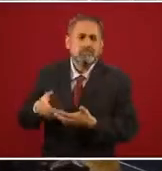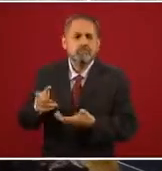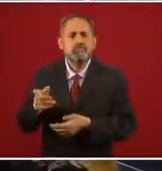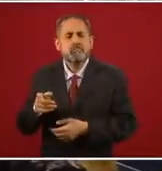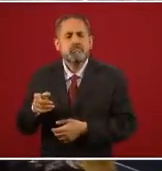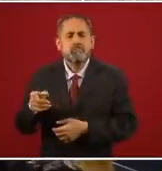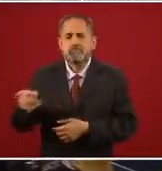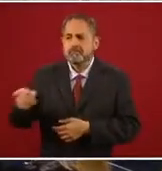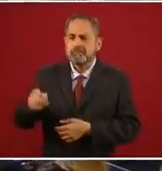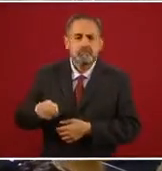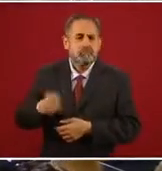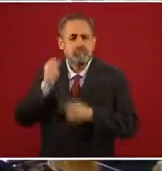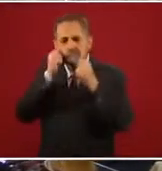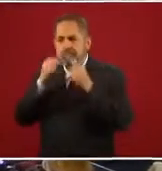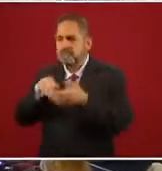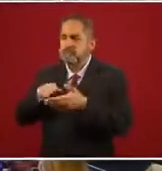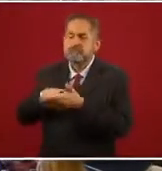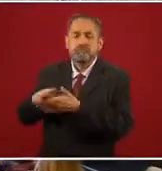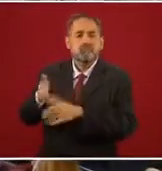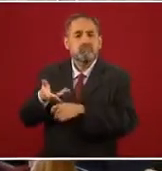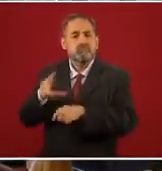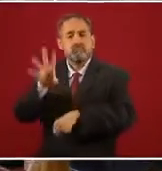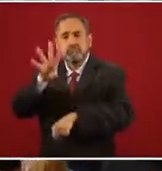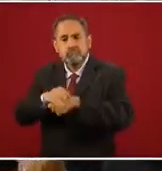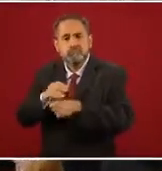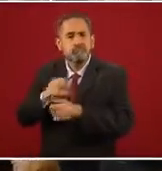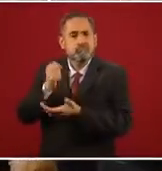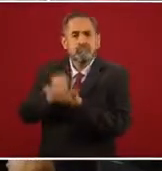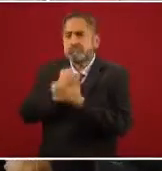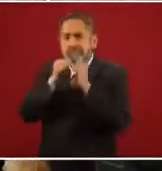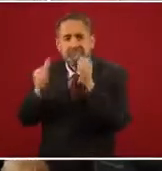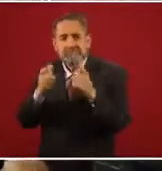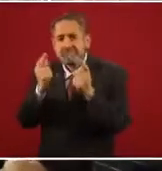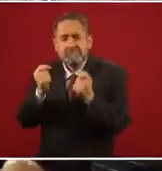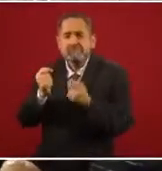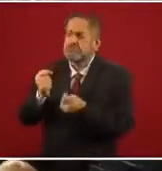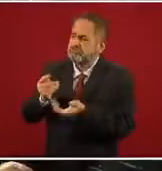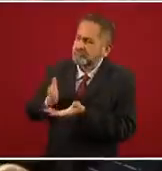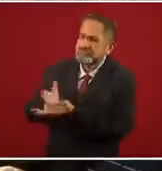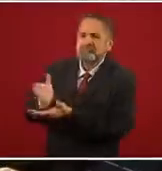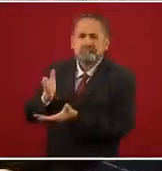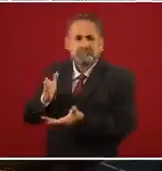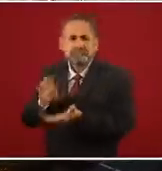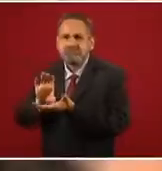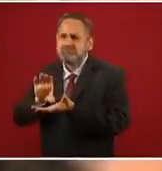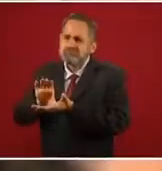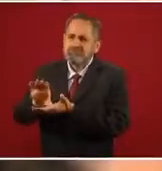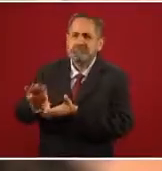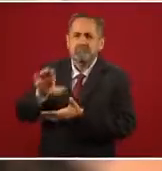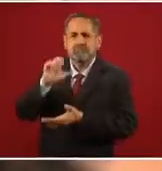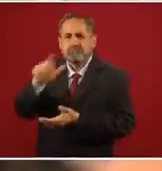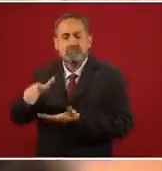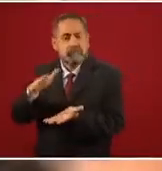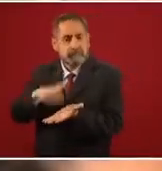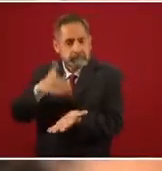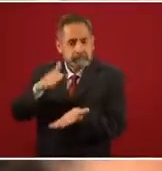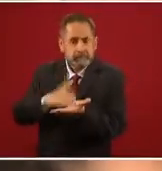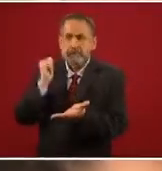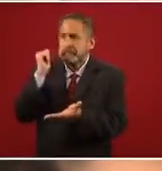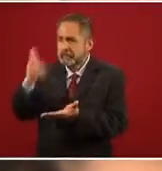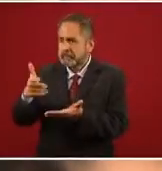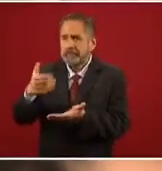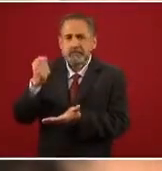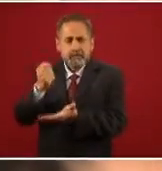la entrada de maquinaria sin permiso, no ha sido, o sea, no han presentado ninguna manifestación de impacto ambiental, ningún permiso, ni